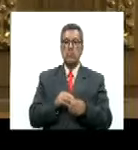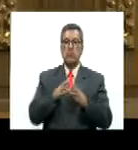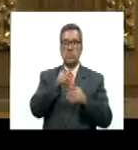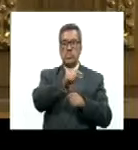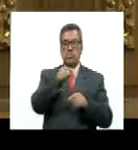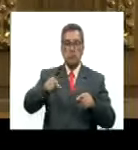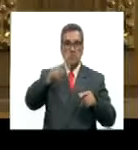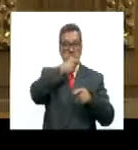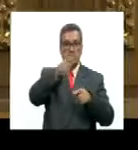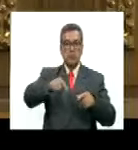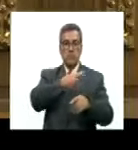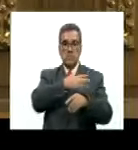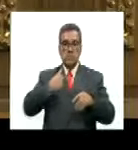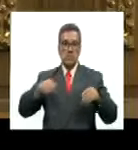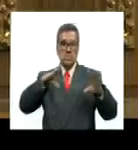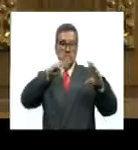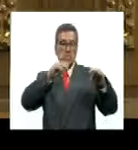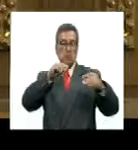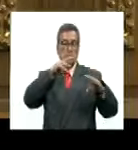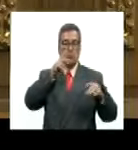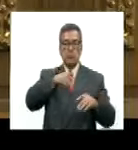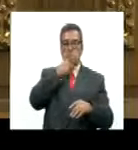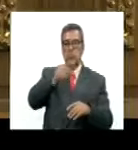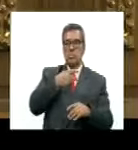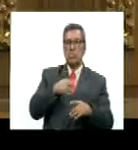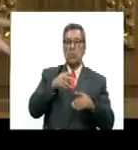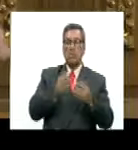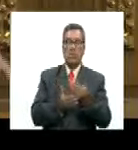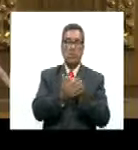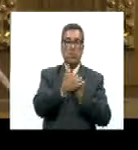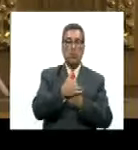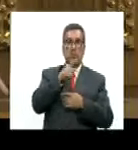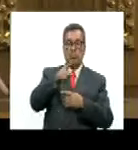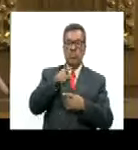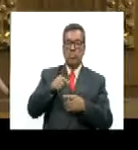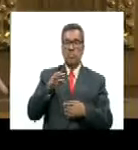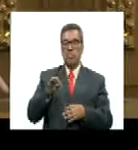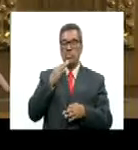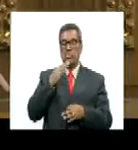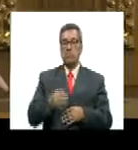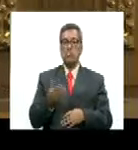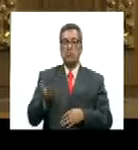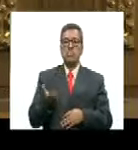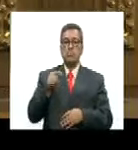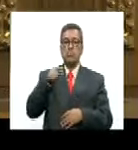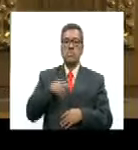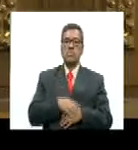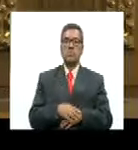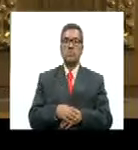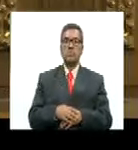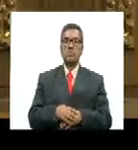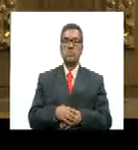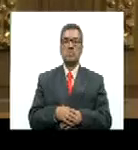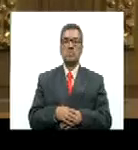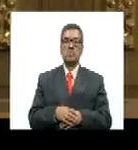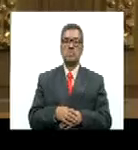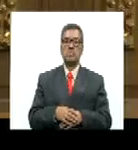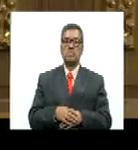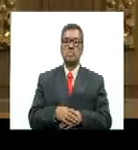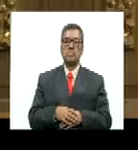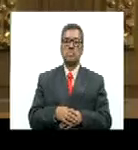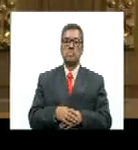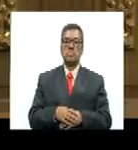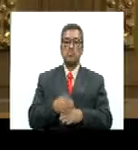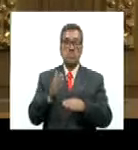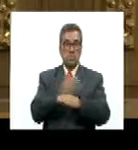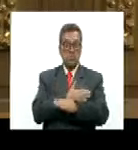el pueblo, quiere hablar de política. Lo que pasa es que está escondido porque les conviene. Así que bueno, ante